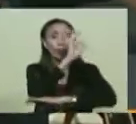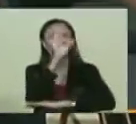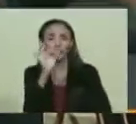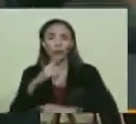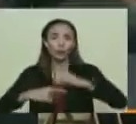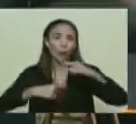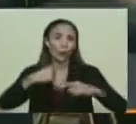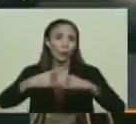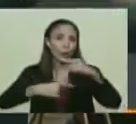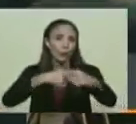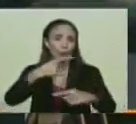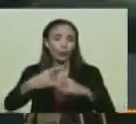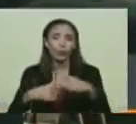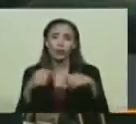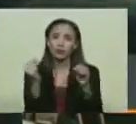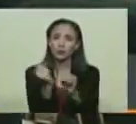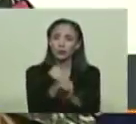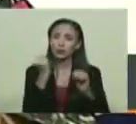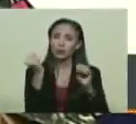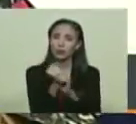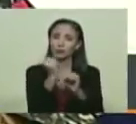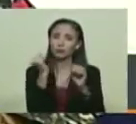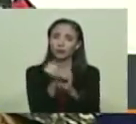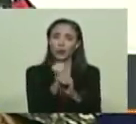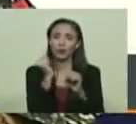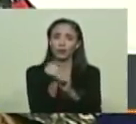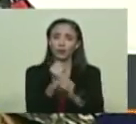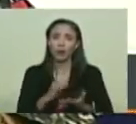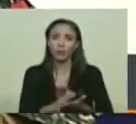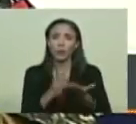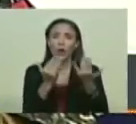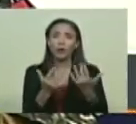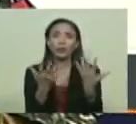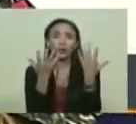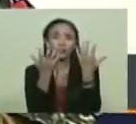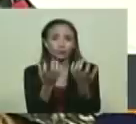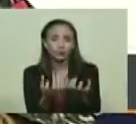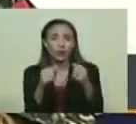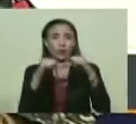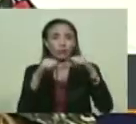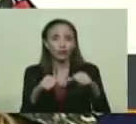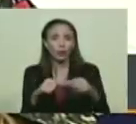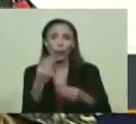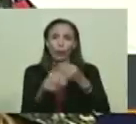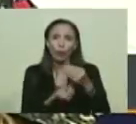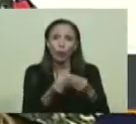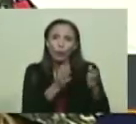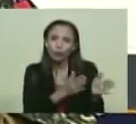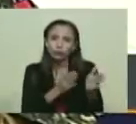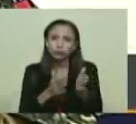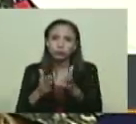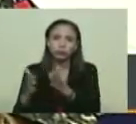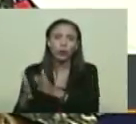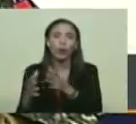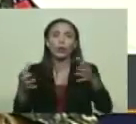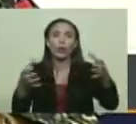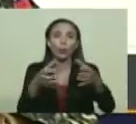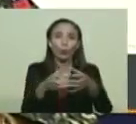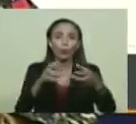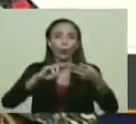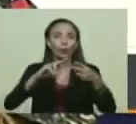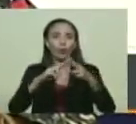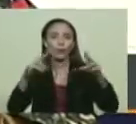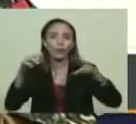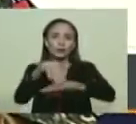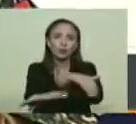año al trabajo de consolidación y construcción profunda de los cuadrantes de paz